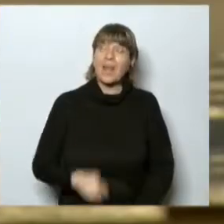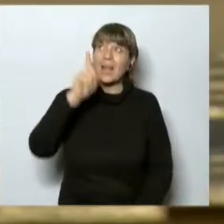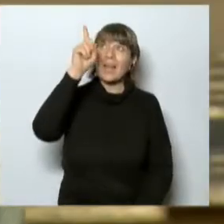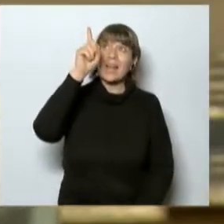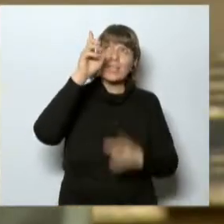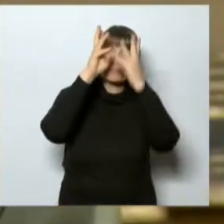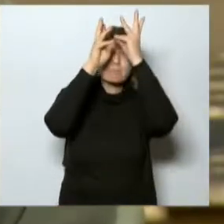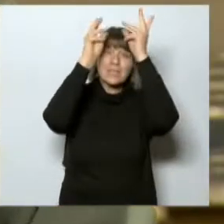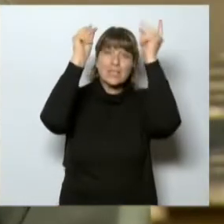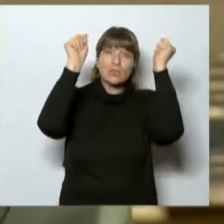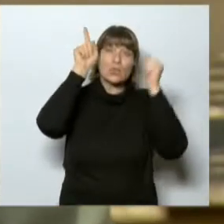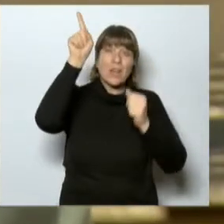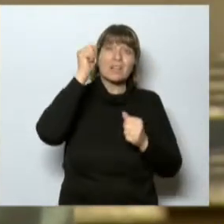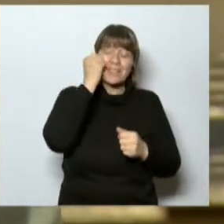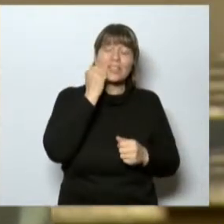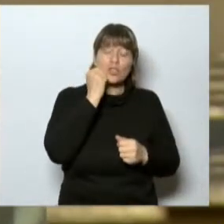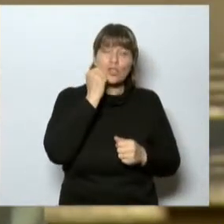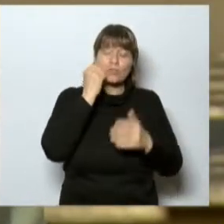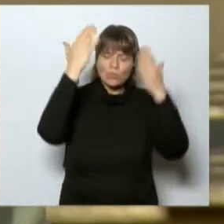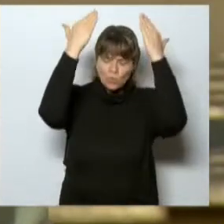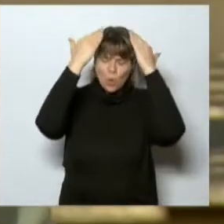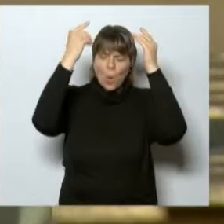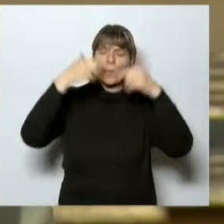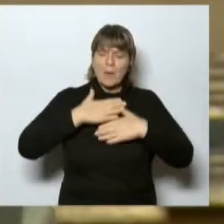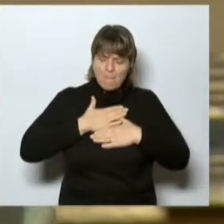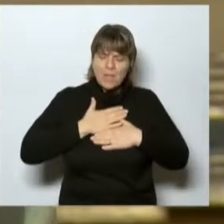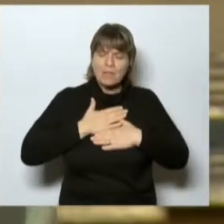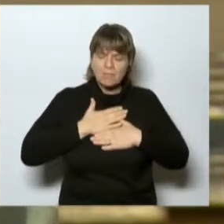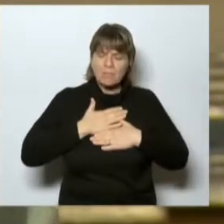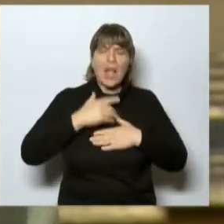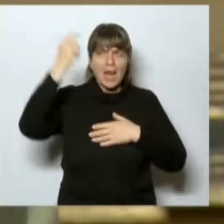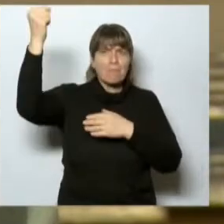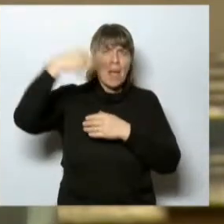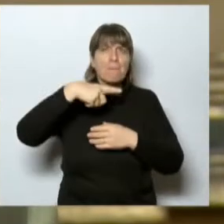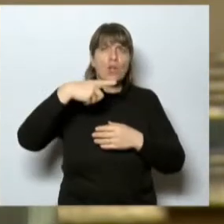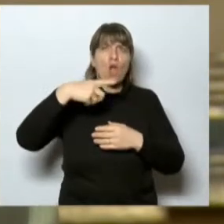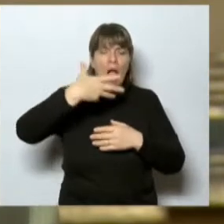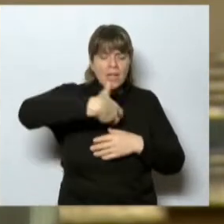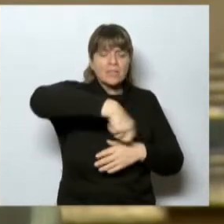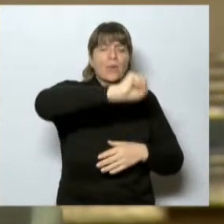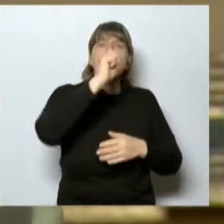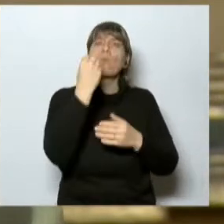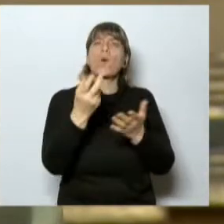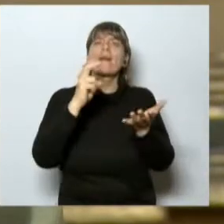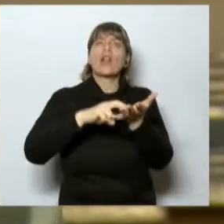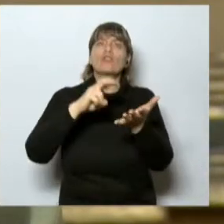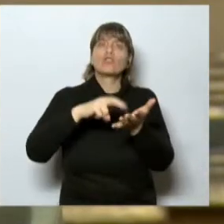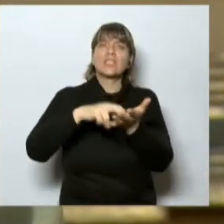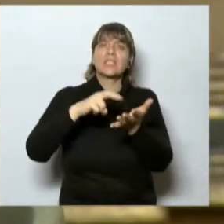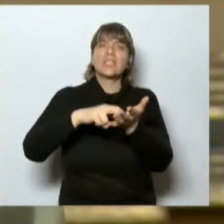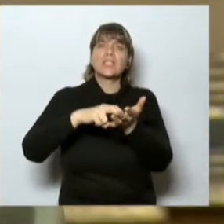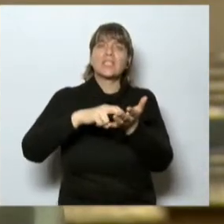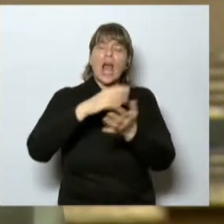El Espíritu del Señor está sobre mí. Él me envió a llevar la buena noticia a